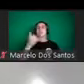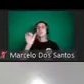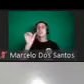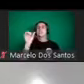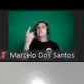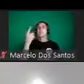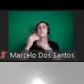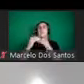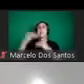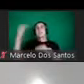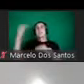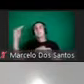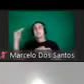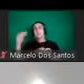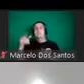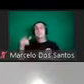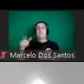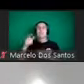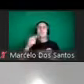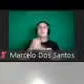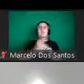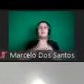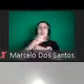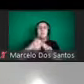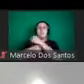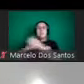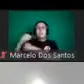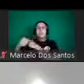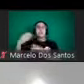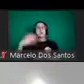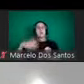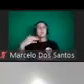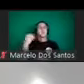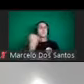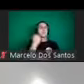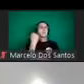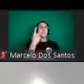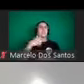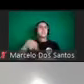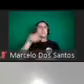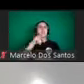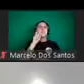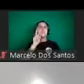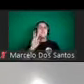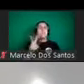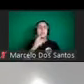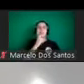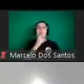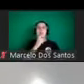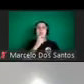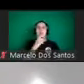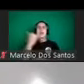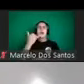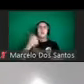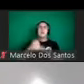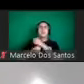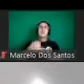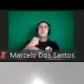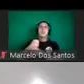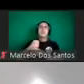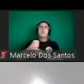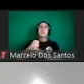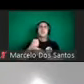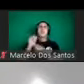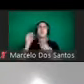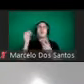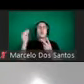años. También es importante, como decimos, bueno, este, esta integración que hacemos a nivel departamental,